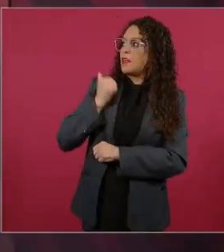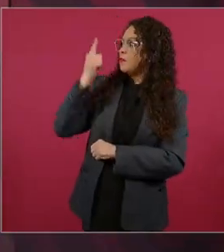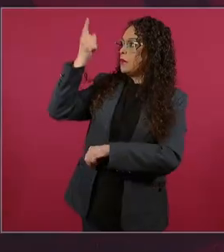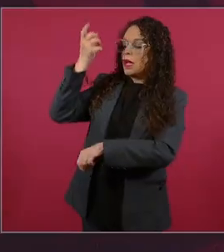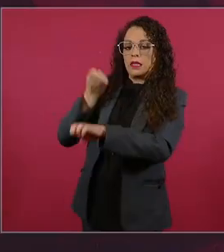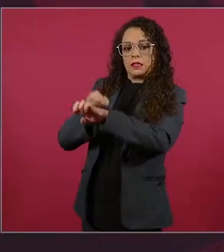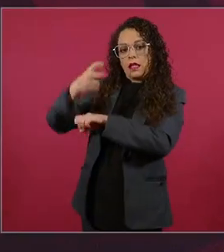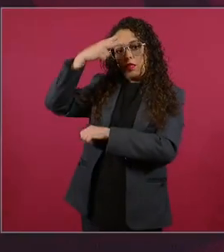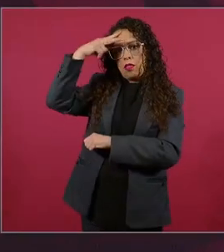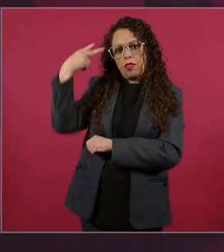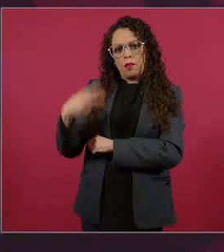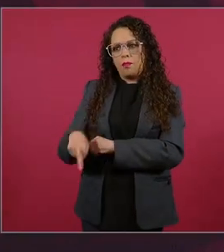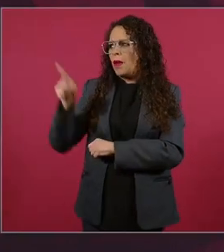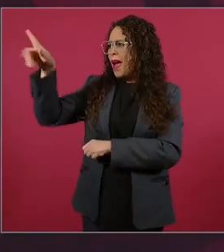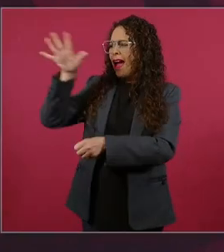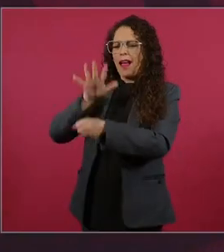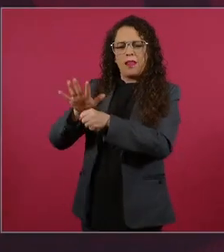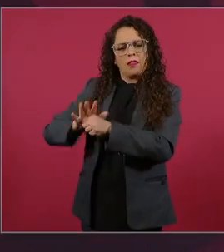departamentos.